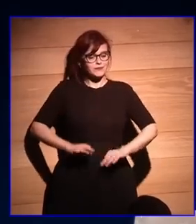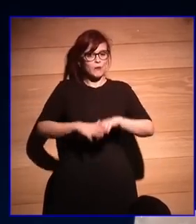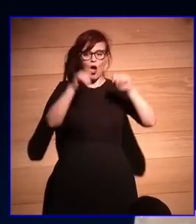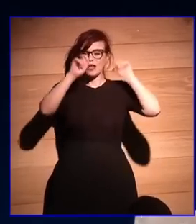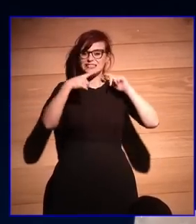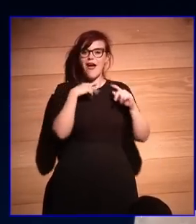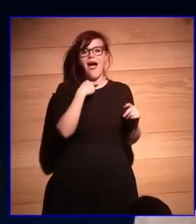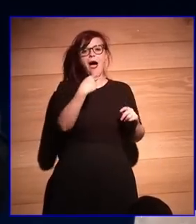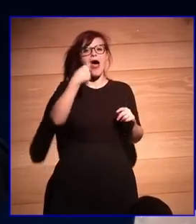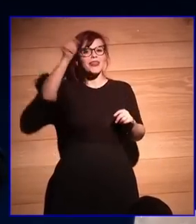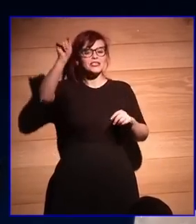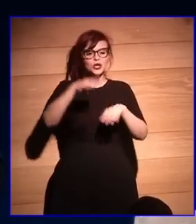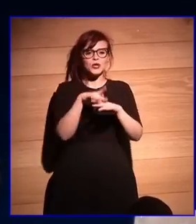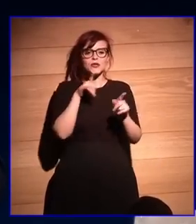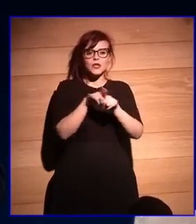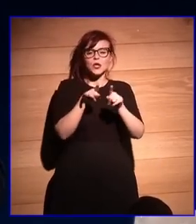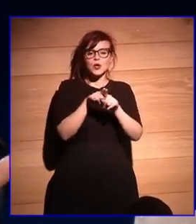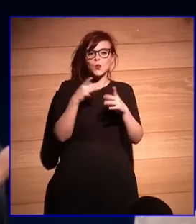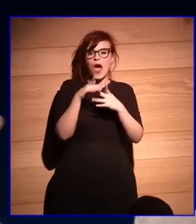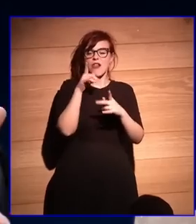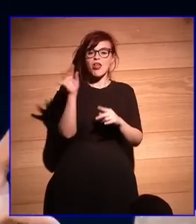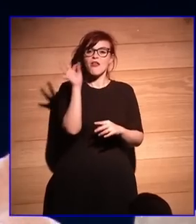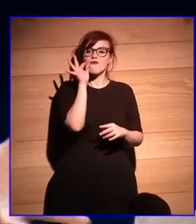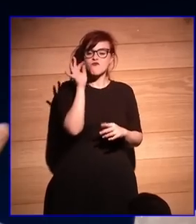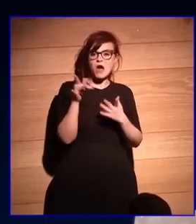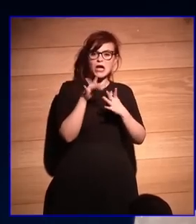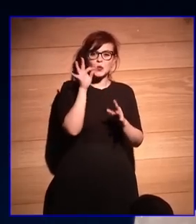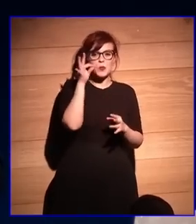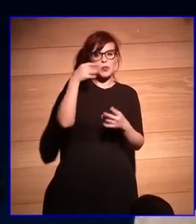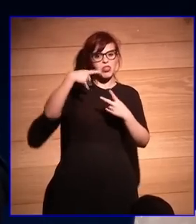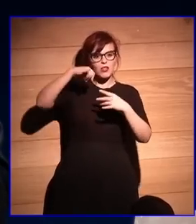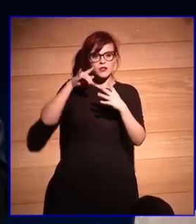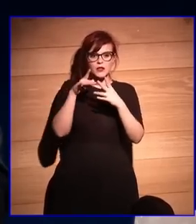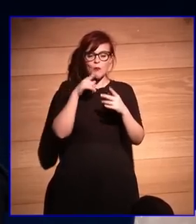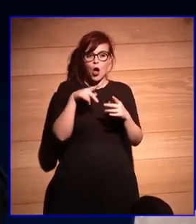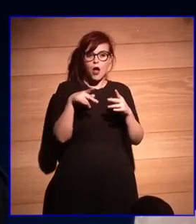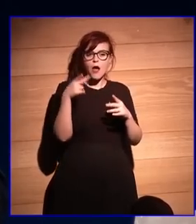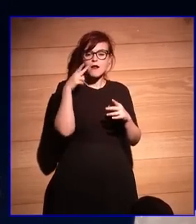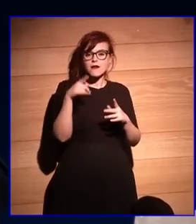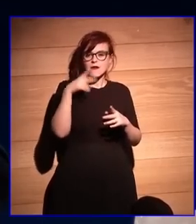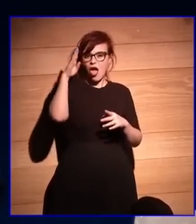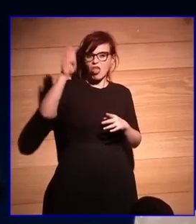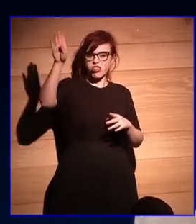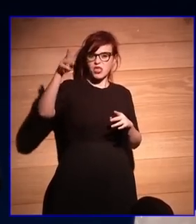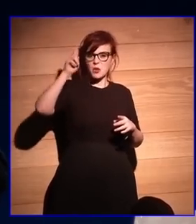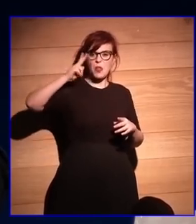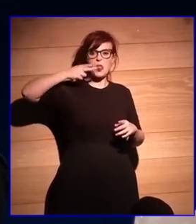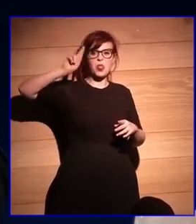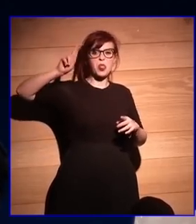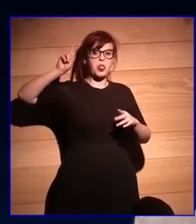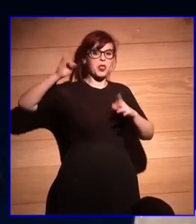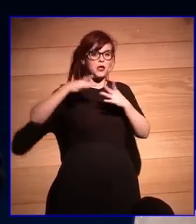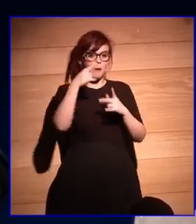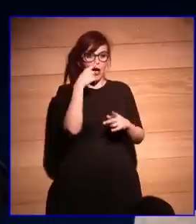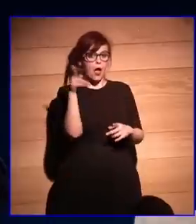de hablar, la forma de coger los cigarrillos, que siempre los cogían raros. No sé, hay algo... Es verdad que los nazis cogen el cigarrillo como un poquito